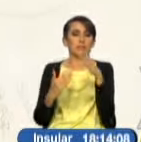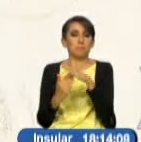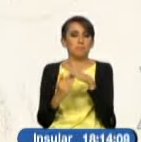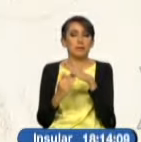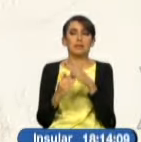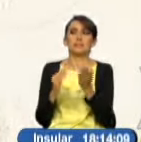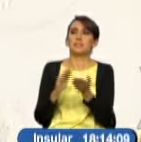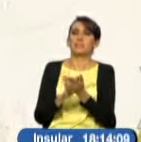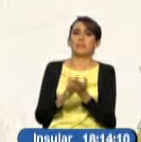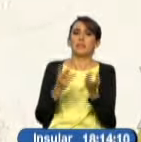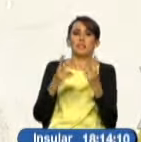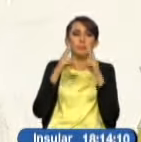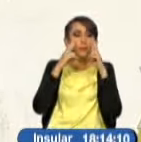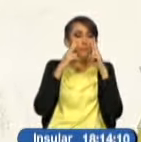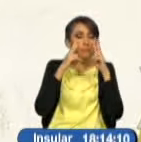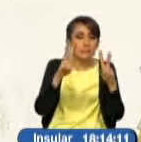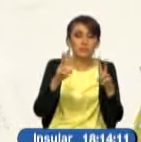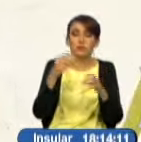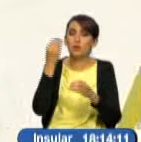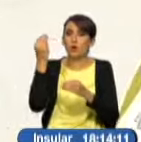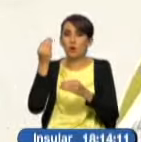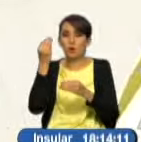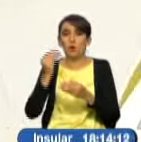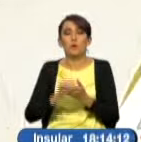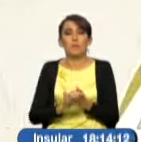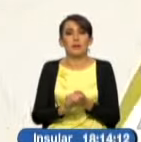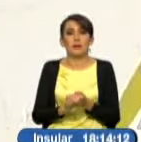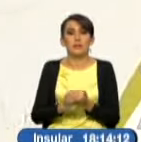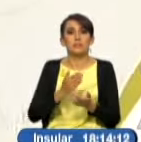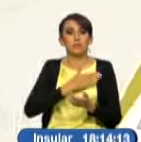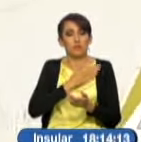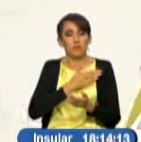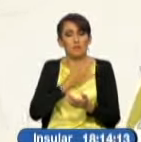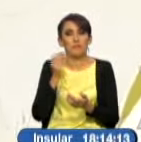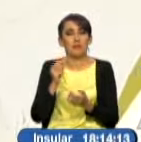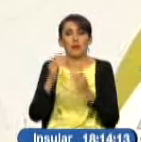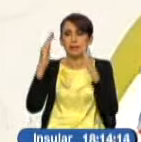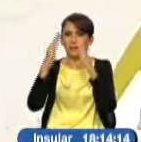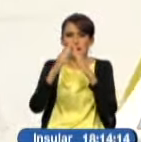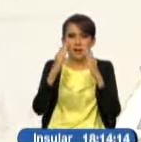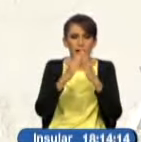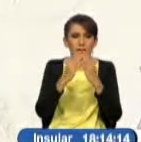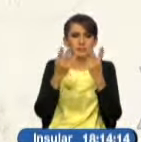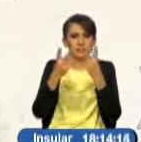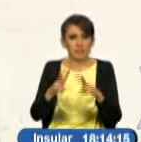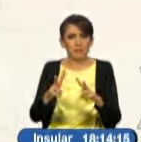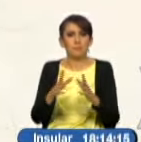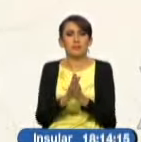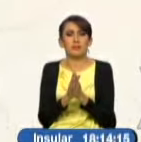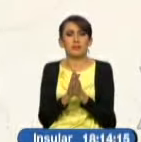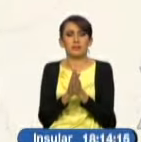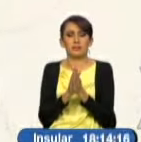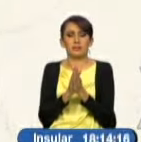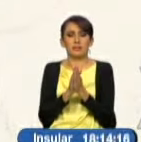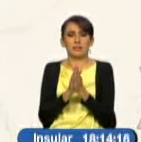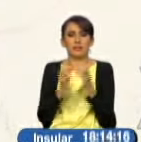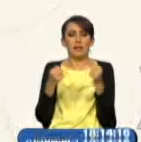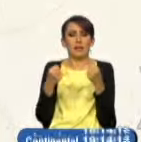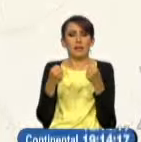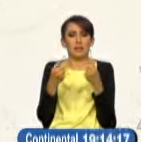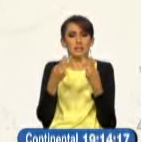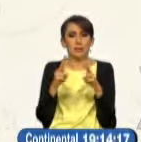dando créditos para los jóvenes empresarios, estamos hablando de vivienda, estamos minimizando el impacto de